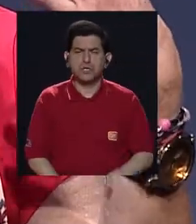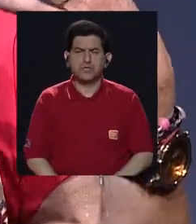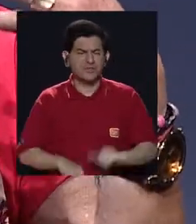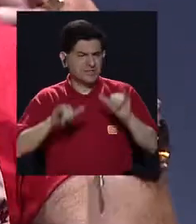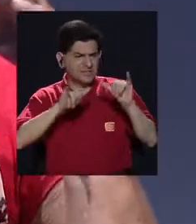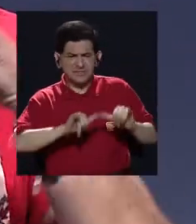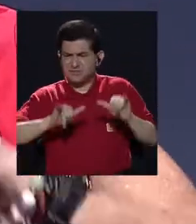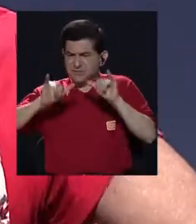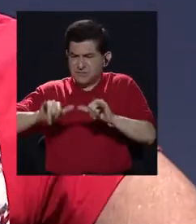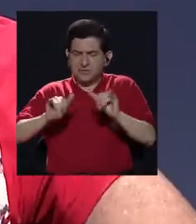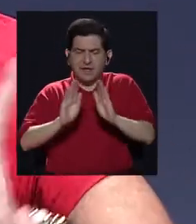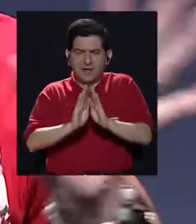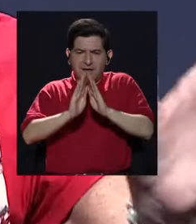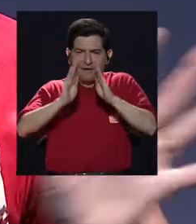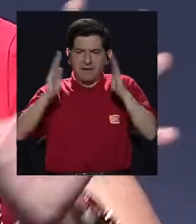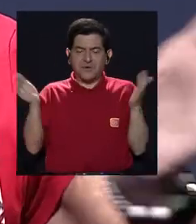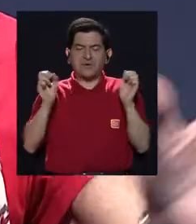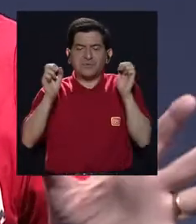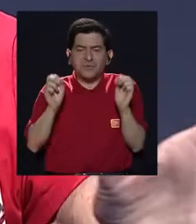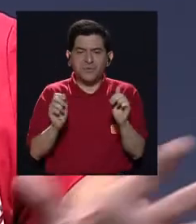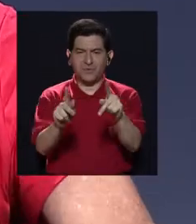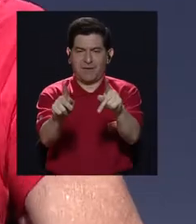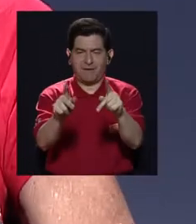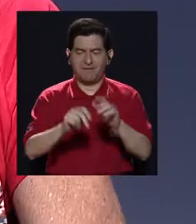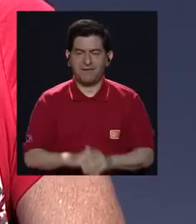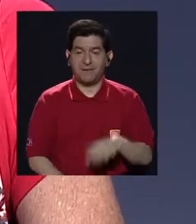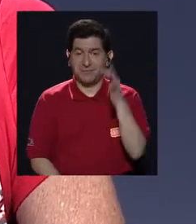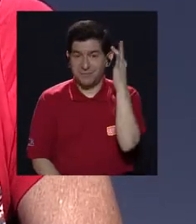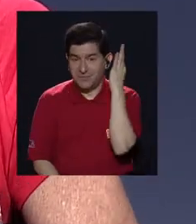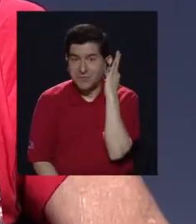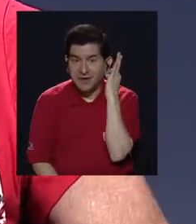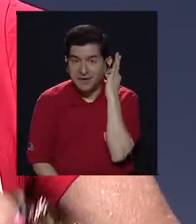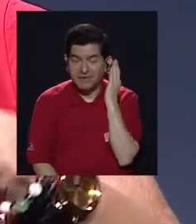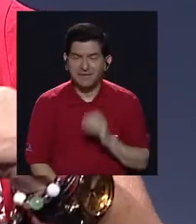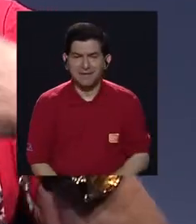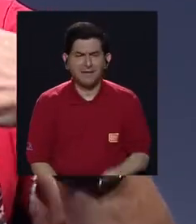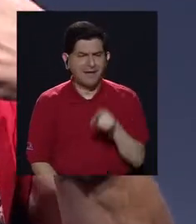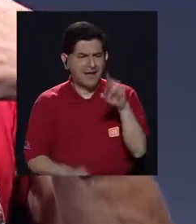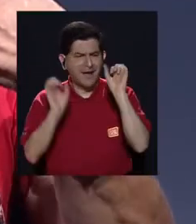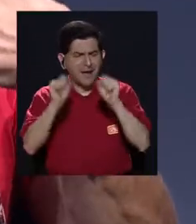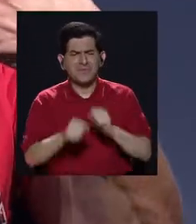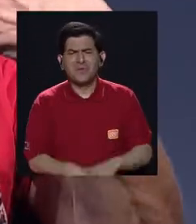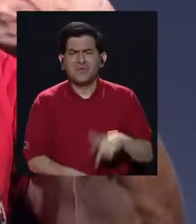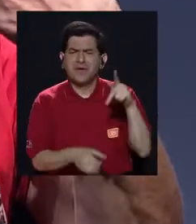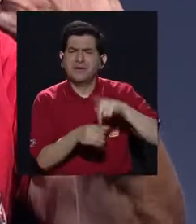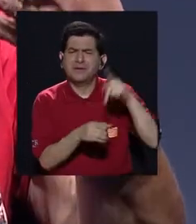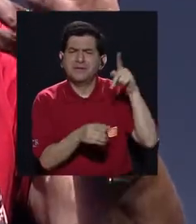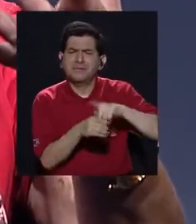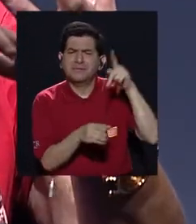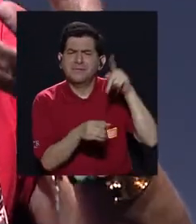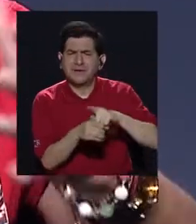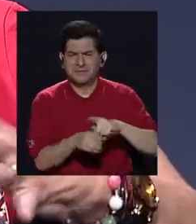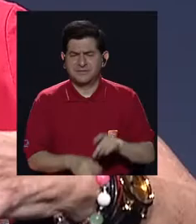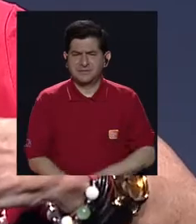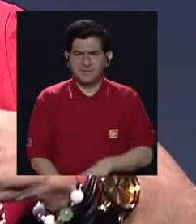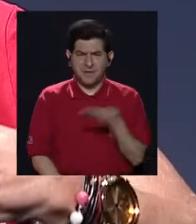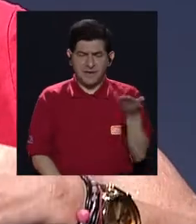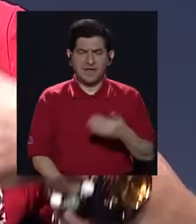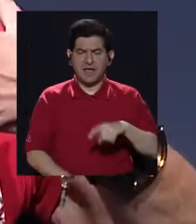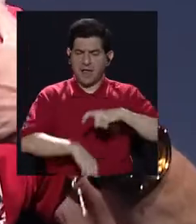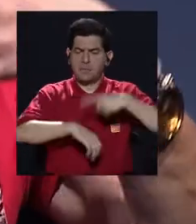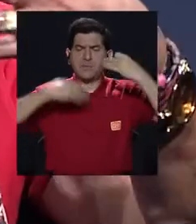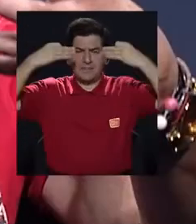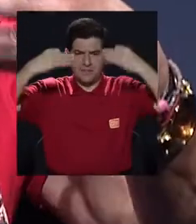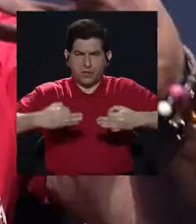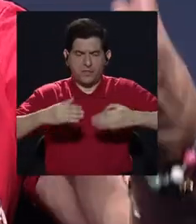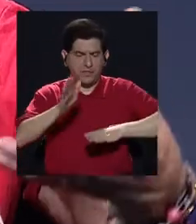sostenibilidad le ha abierto la posibilidad a las mujeres para poder incursionar más en